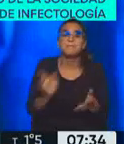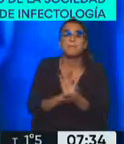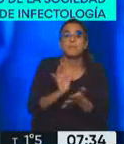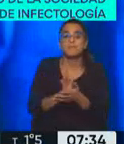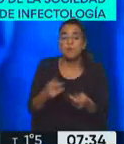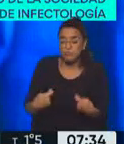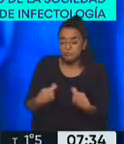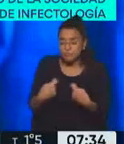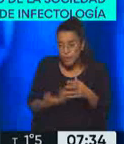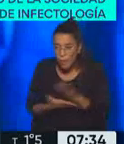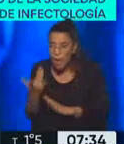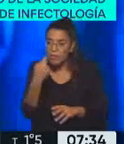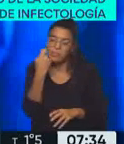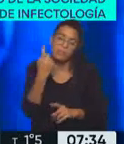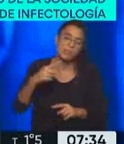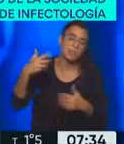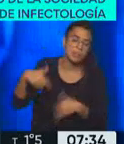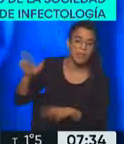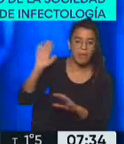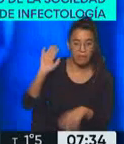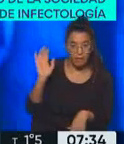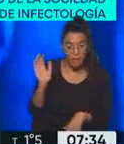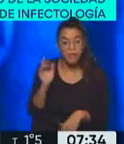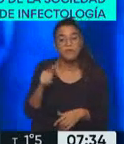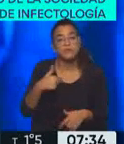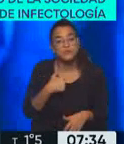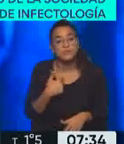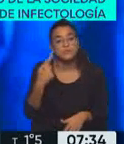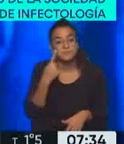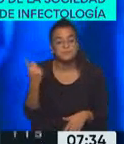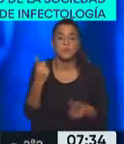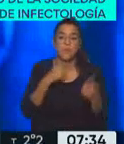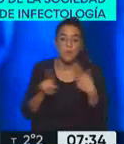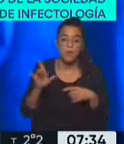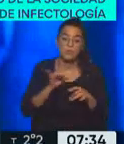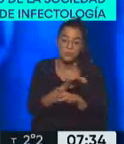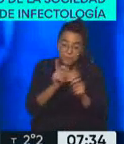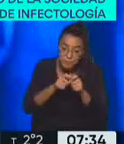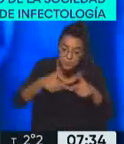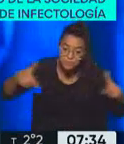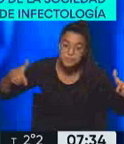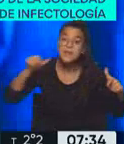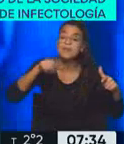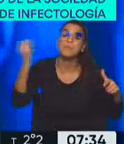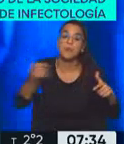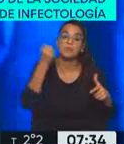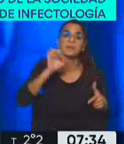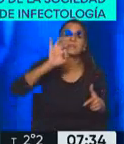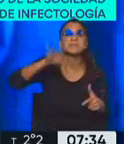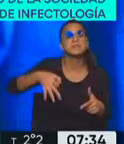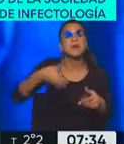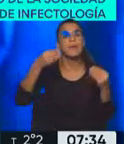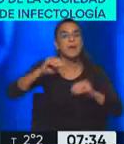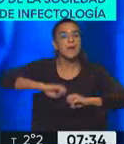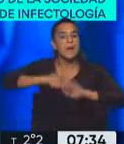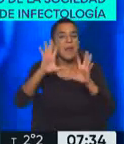motivada para testear se sin embargo yo creo que cuando empieza a crecer la ola es importante tener una noción clara